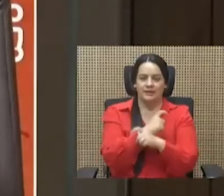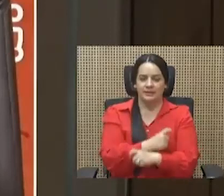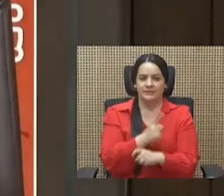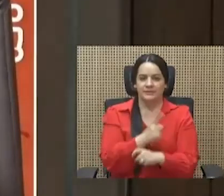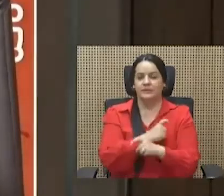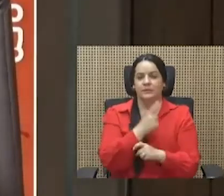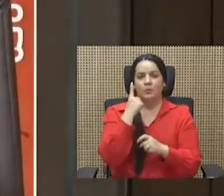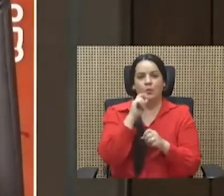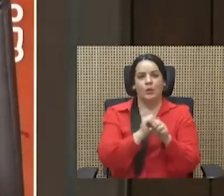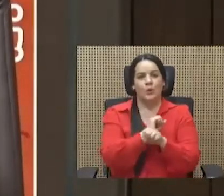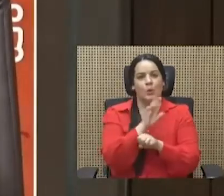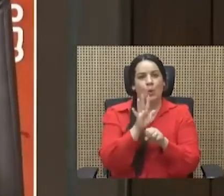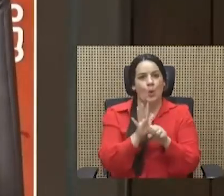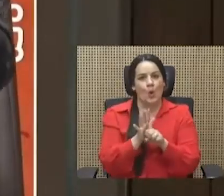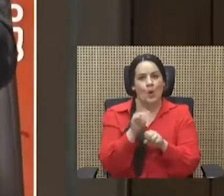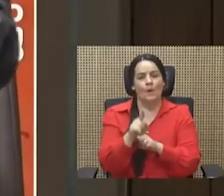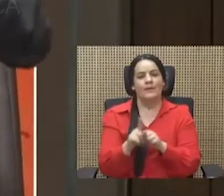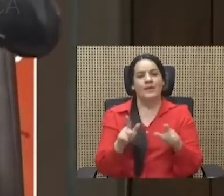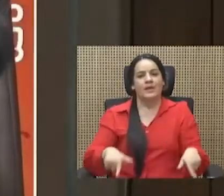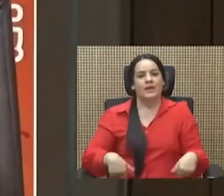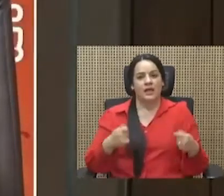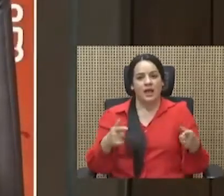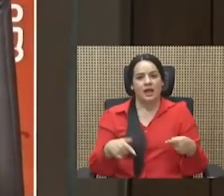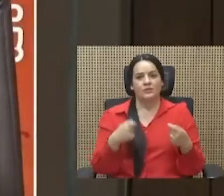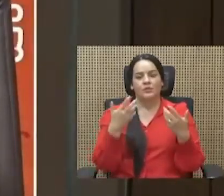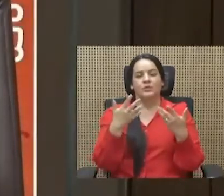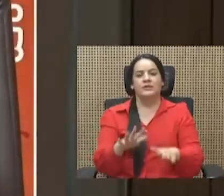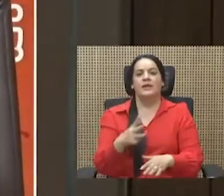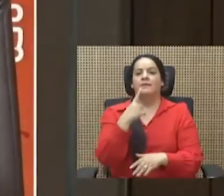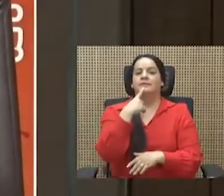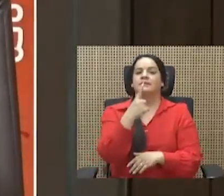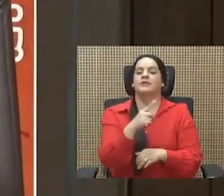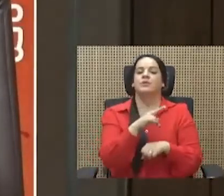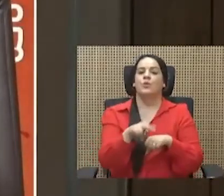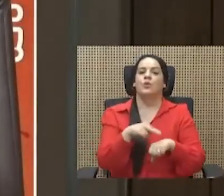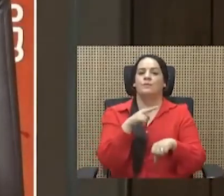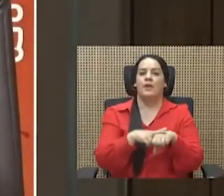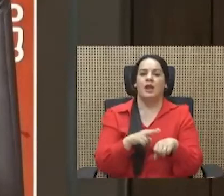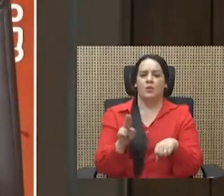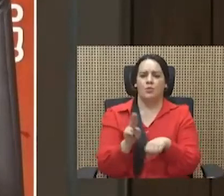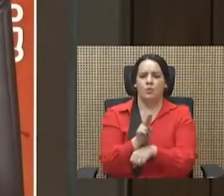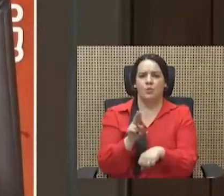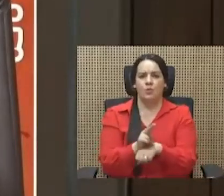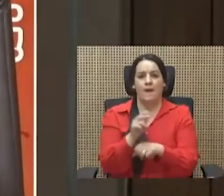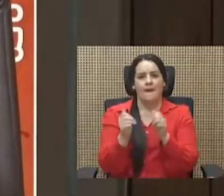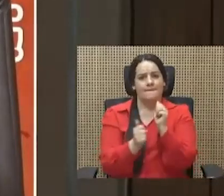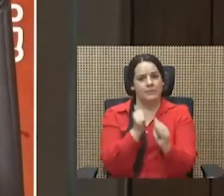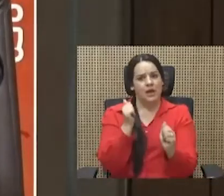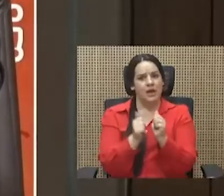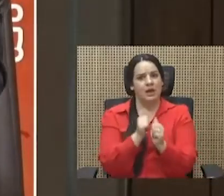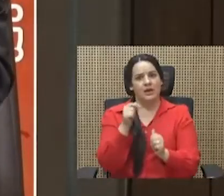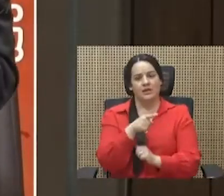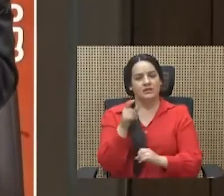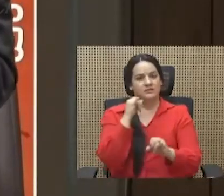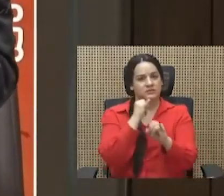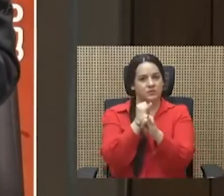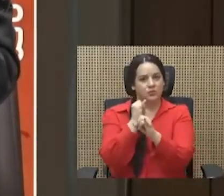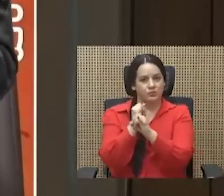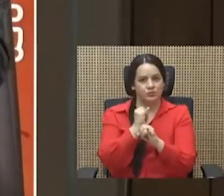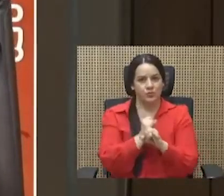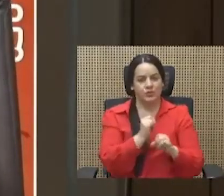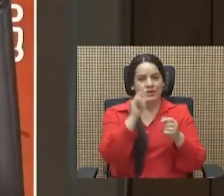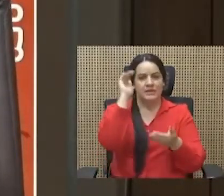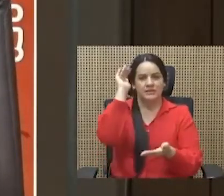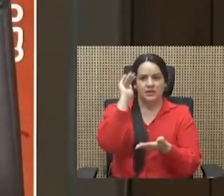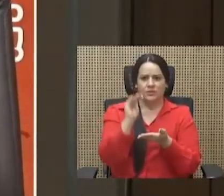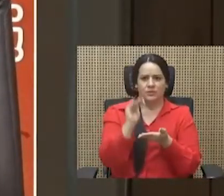el gasto, vamos a decir normal, el gasto usual de la mayoría de las instituciones se redujo. ¿Para qué?